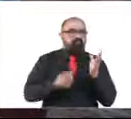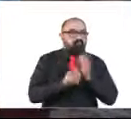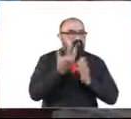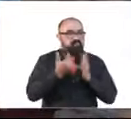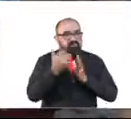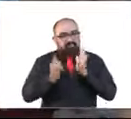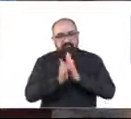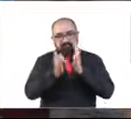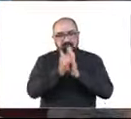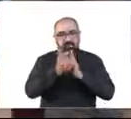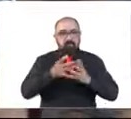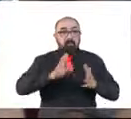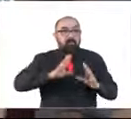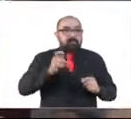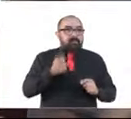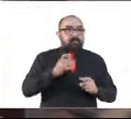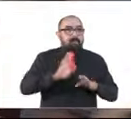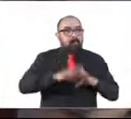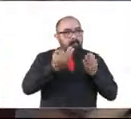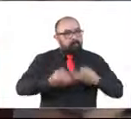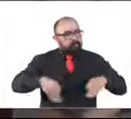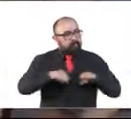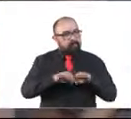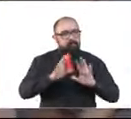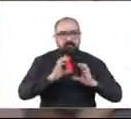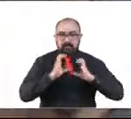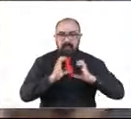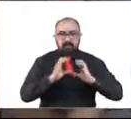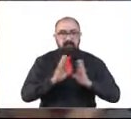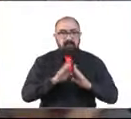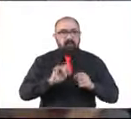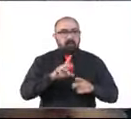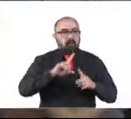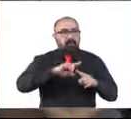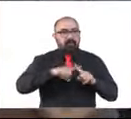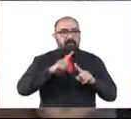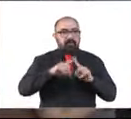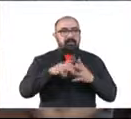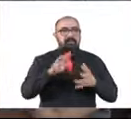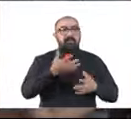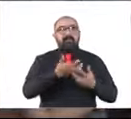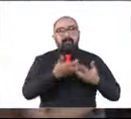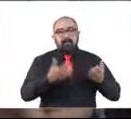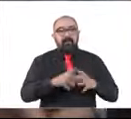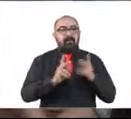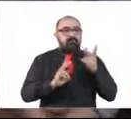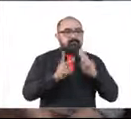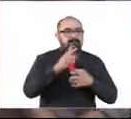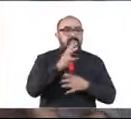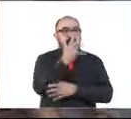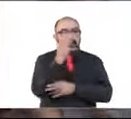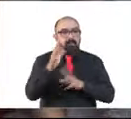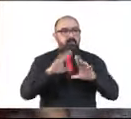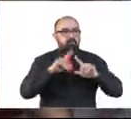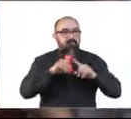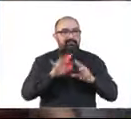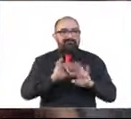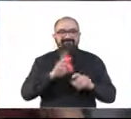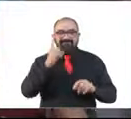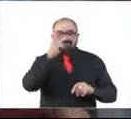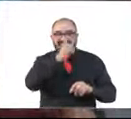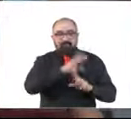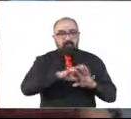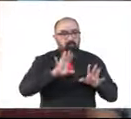el cuidar el medio ambiente, pues sí es pues el gran reto y desafío mundial. ¿Qué hacemos o